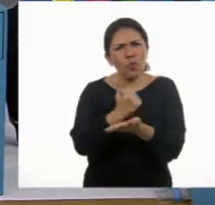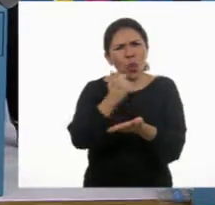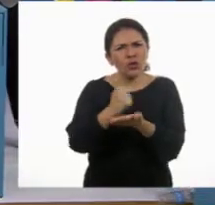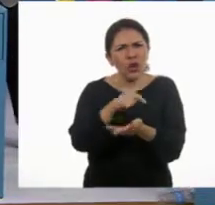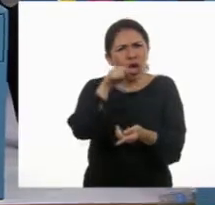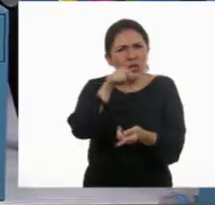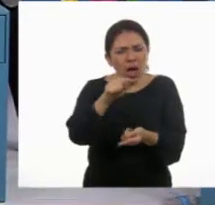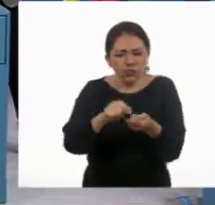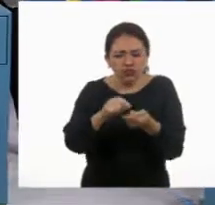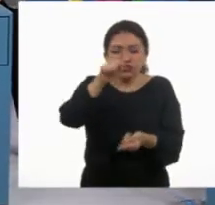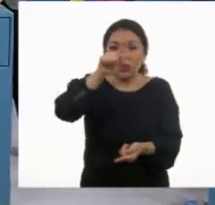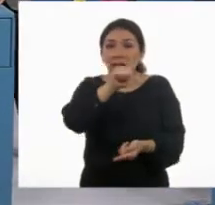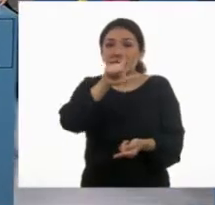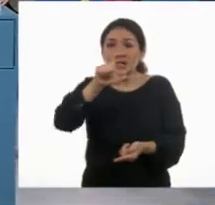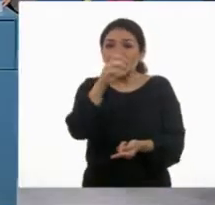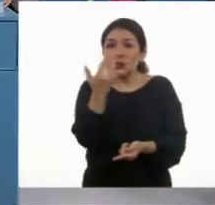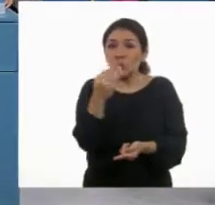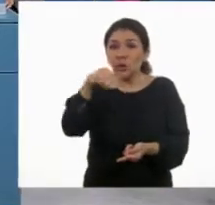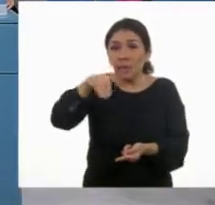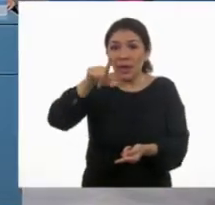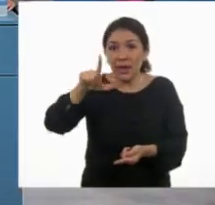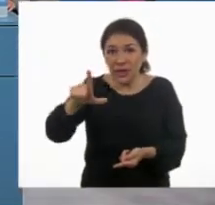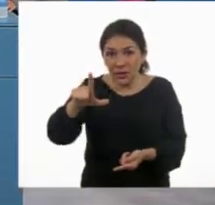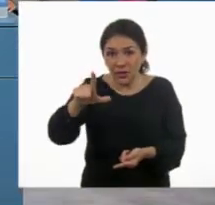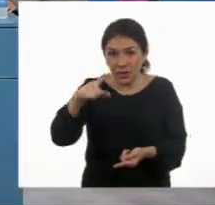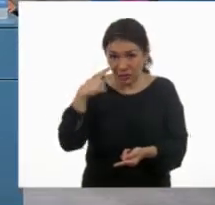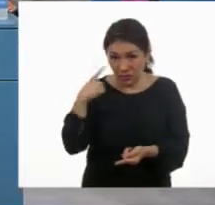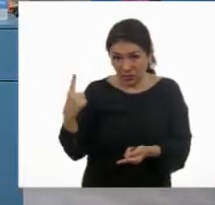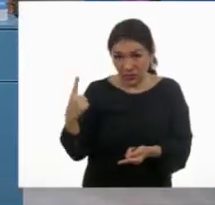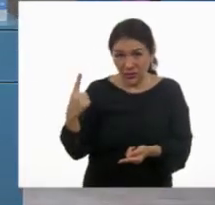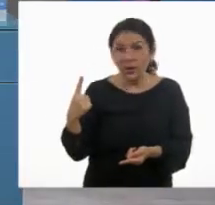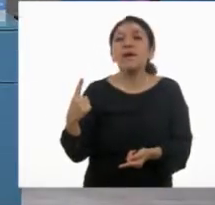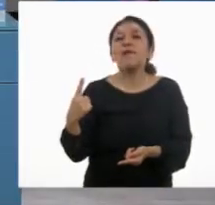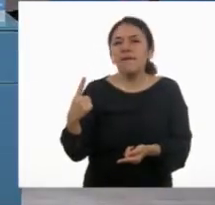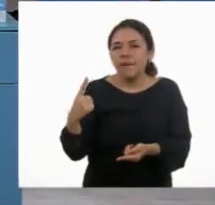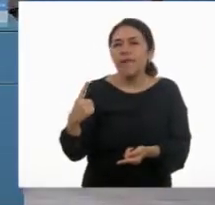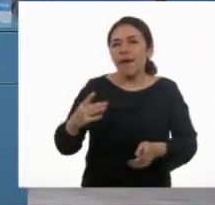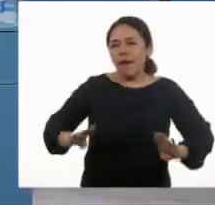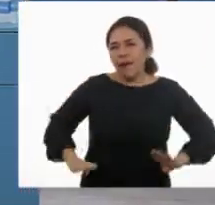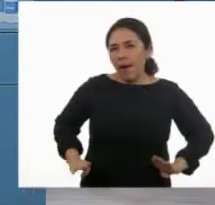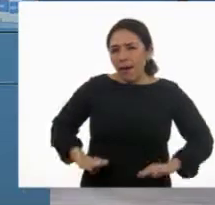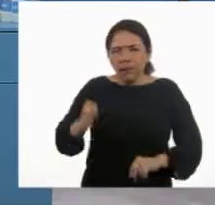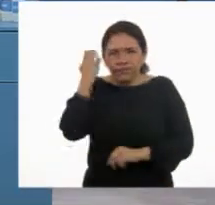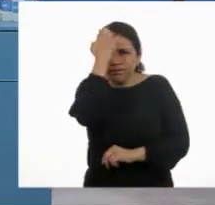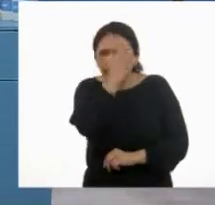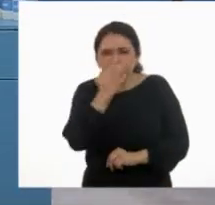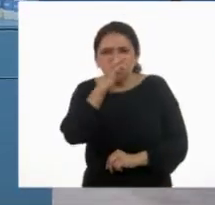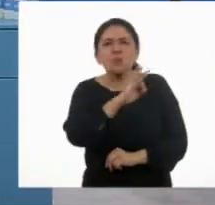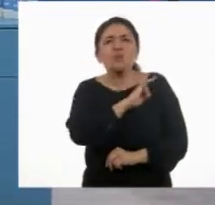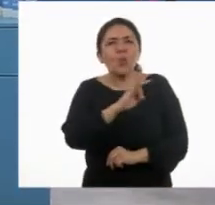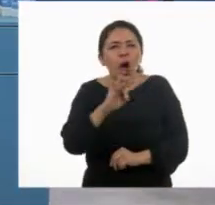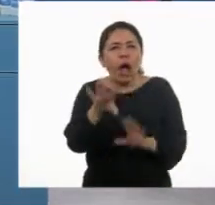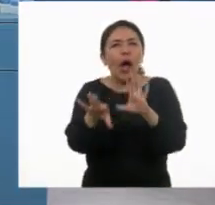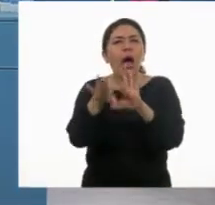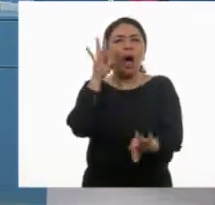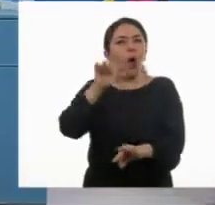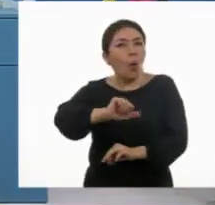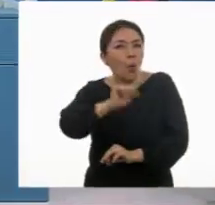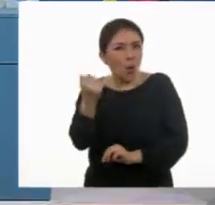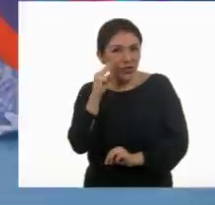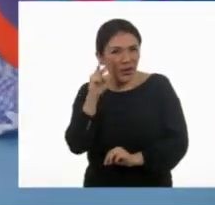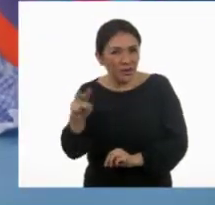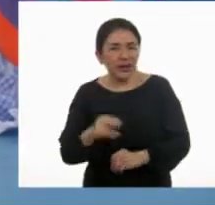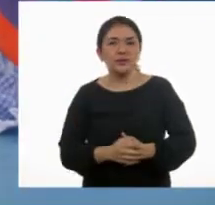de 750 mililitros, podríamos hacer unas nuevas equivalencias.